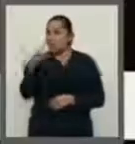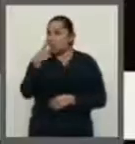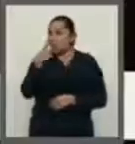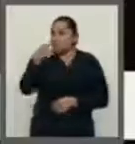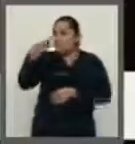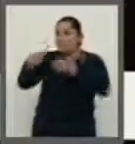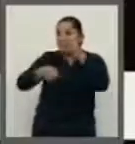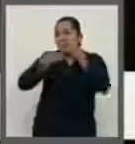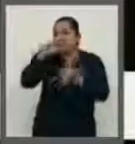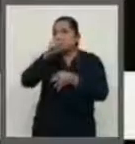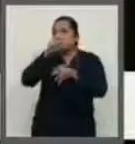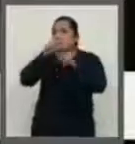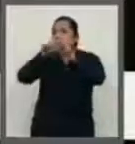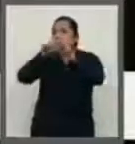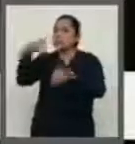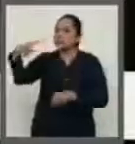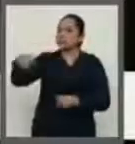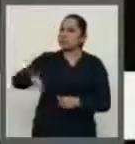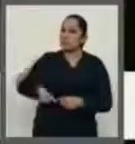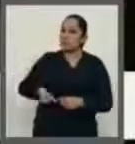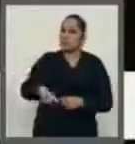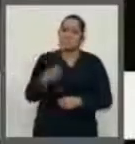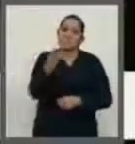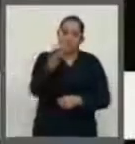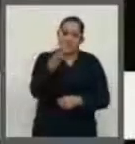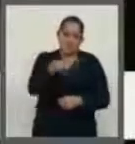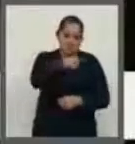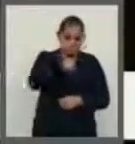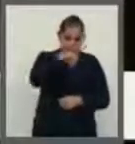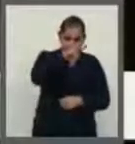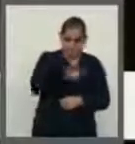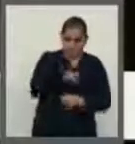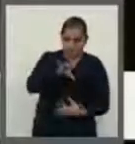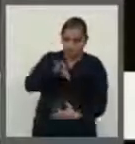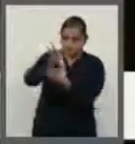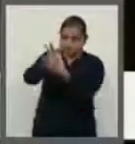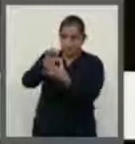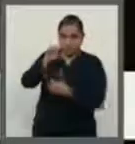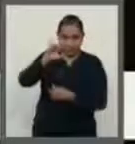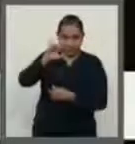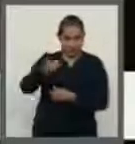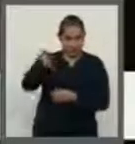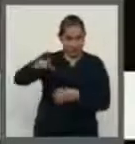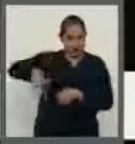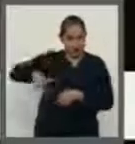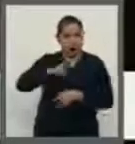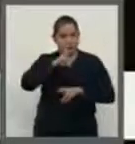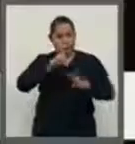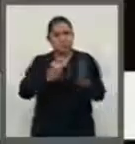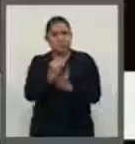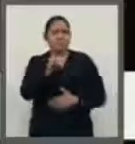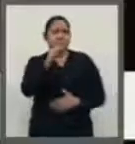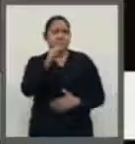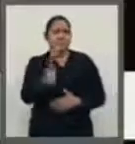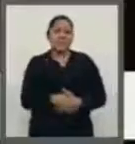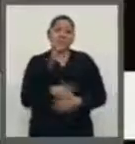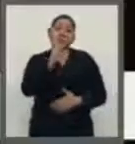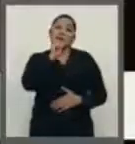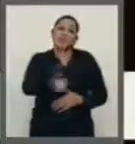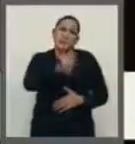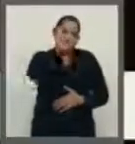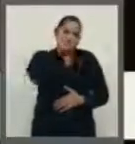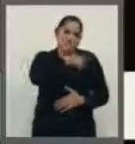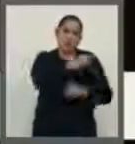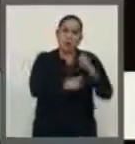incumpliendo el mandato del Poder Judicial y aún más estamos incumpliendo un mandato que se estableció en 2014 en el tercero